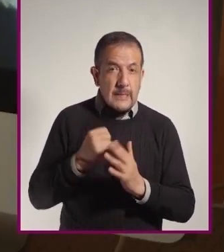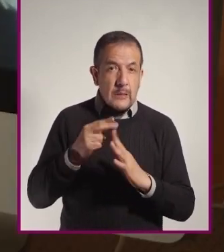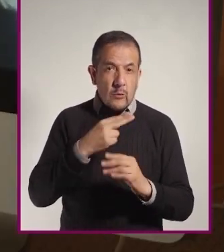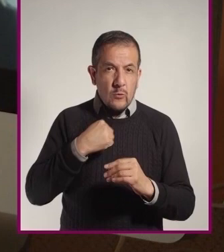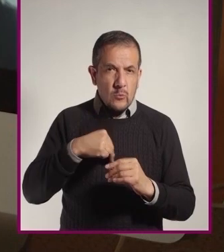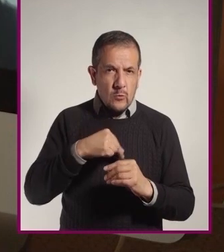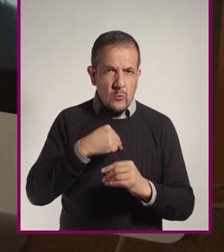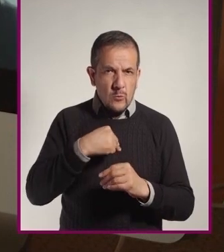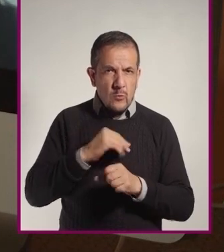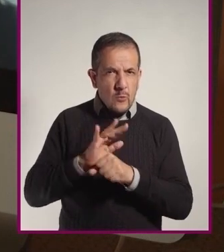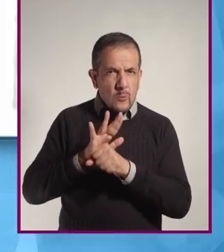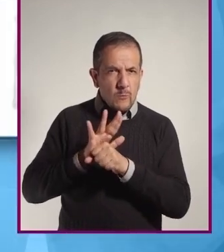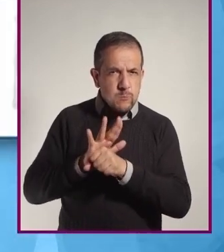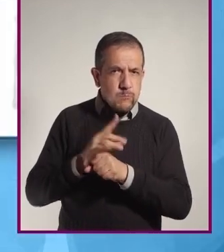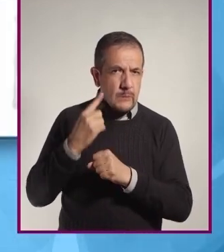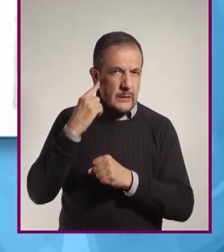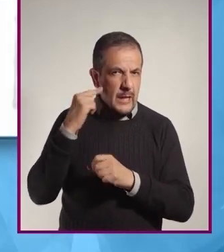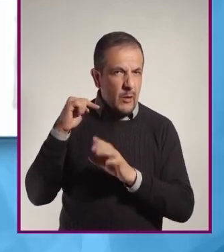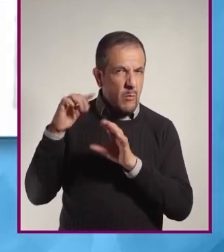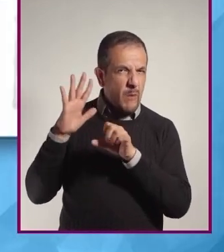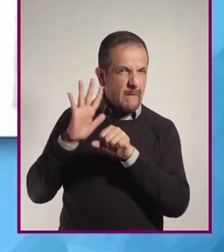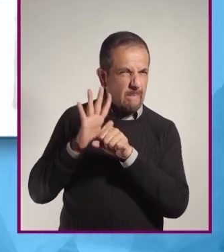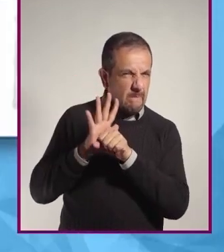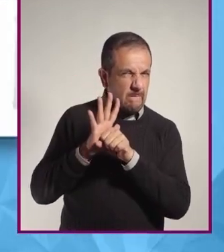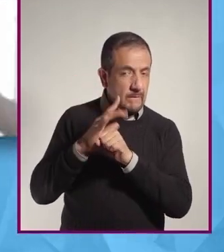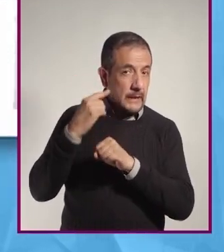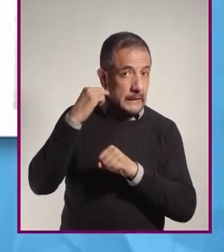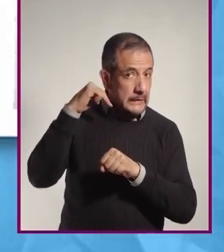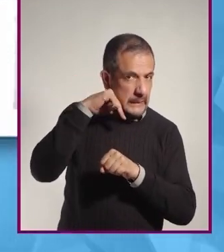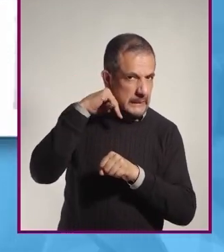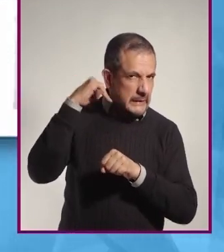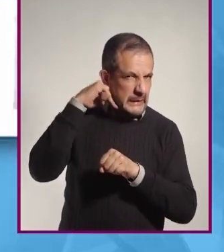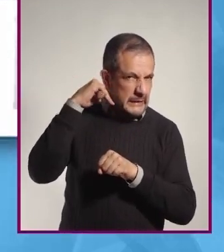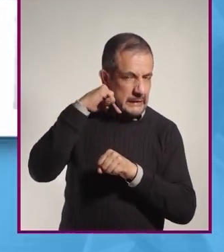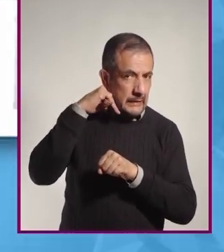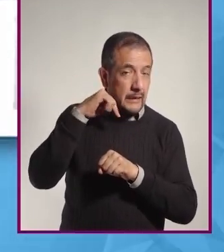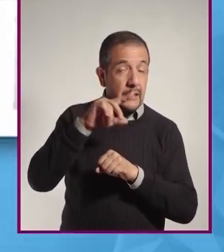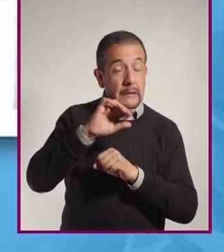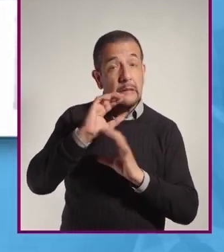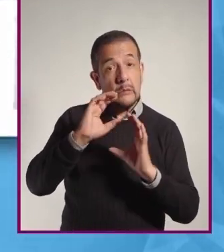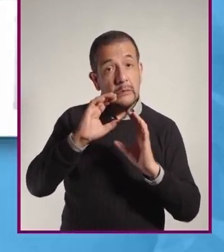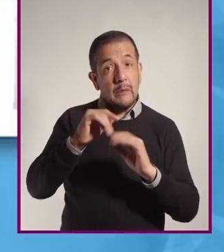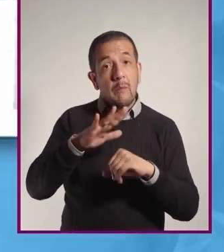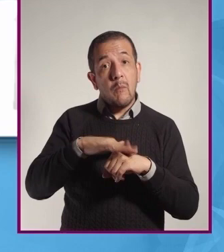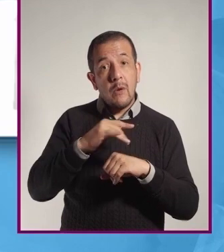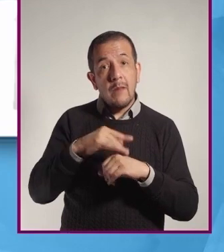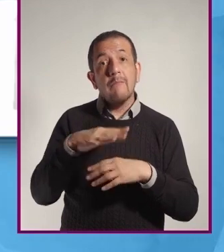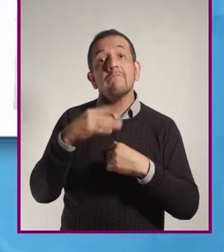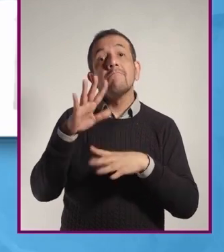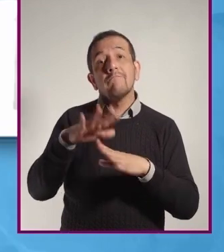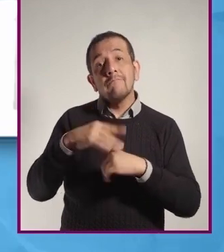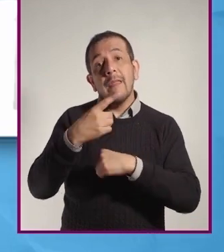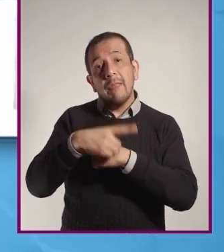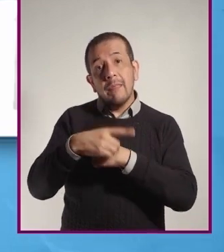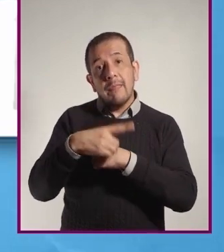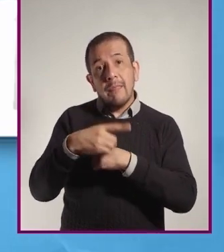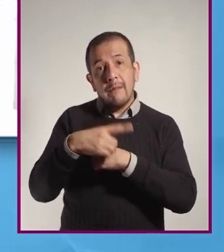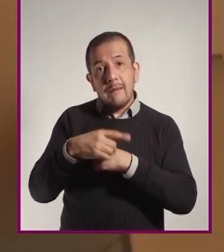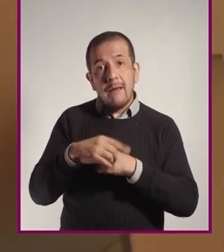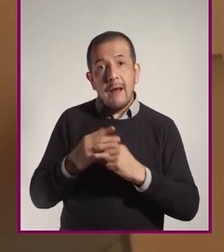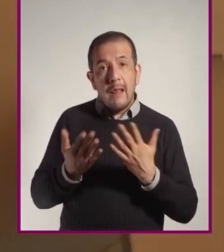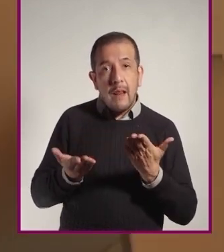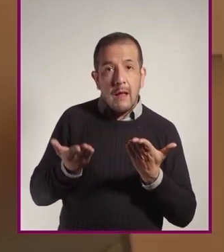tratar de nivelar estas presiones, incluso puede haber un daño en el oído interno y ahí sí se puede llegar a dañar la audición o a dañar incluso el equilibrio,